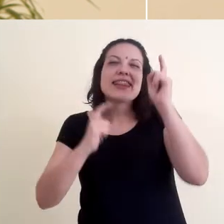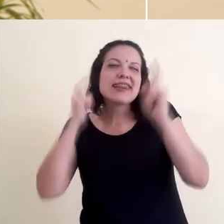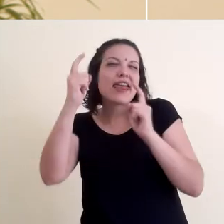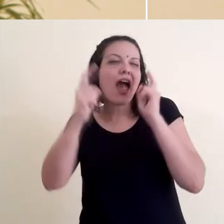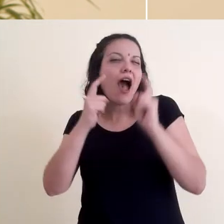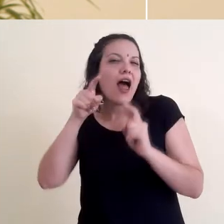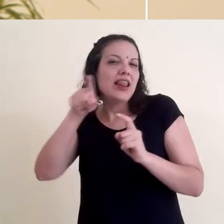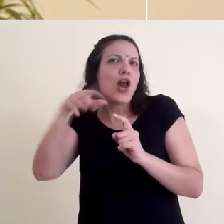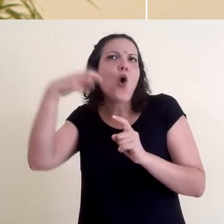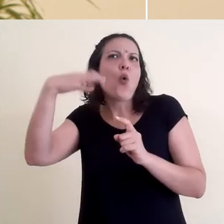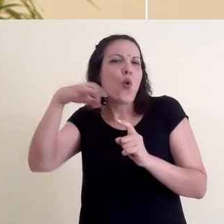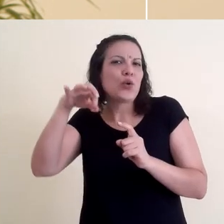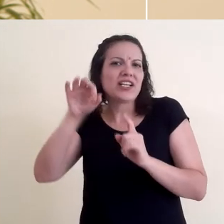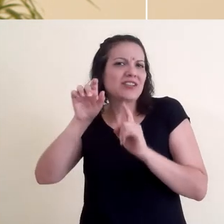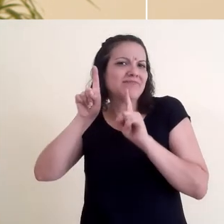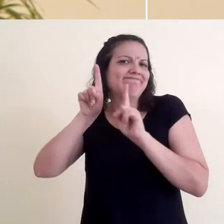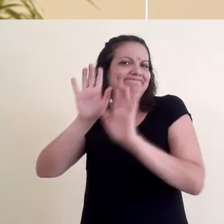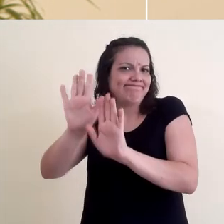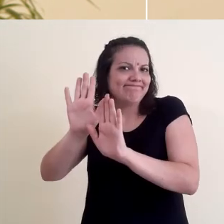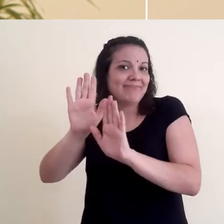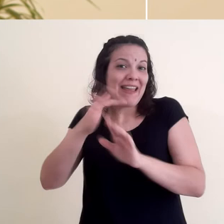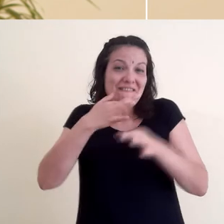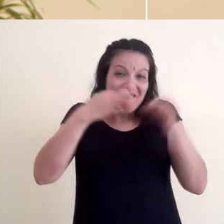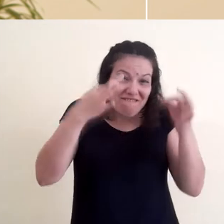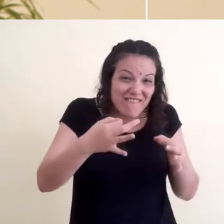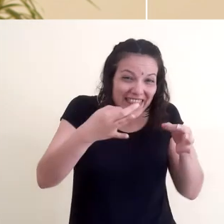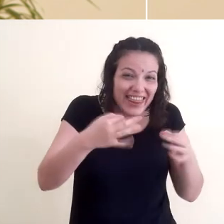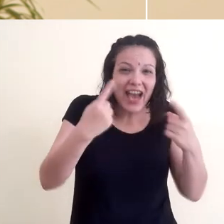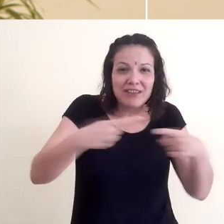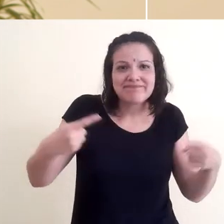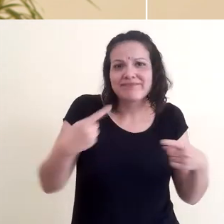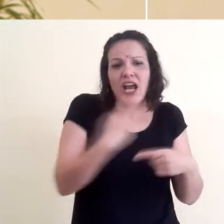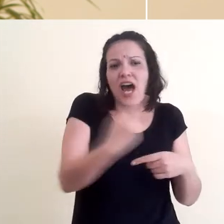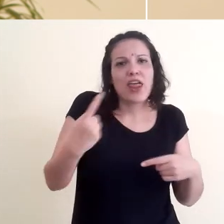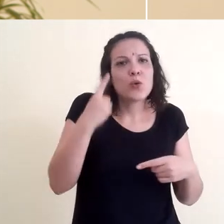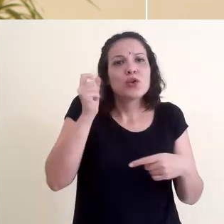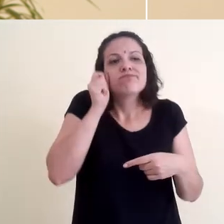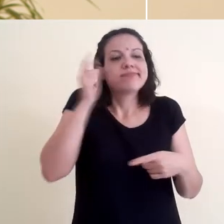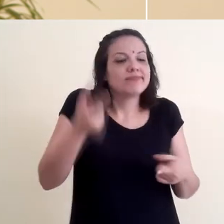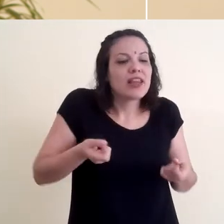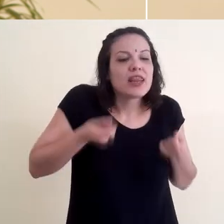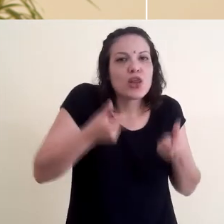uno, único y acotado. Los reales apelamos a nuestra creatividad.